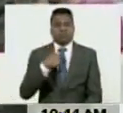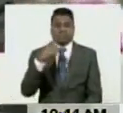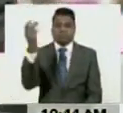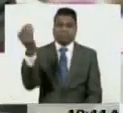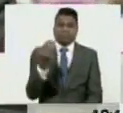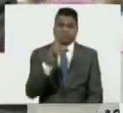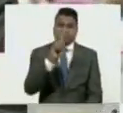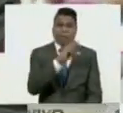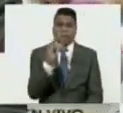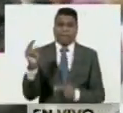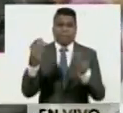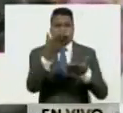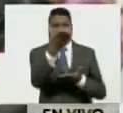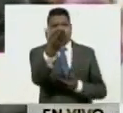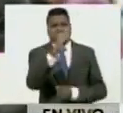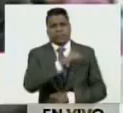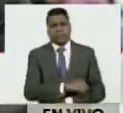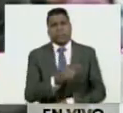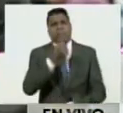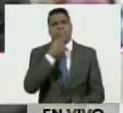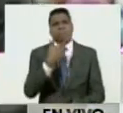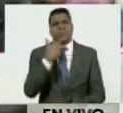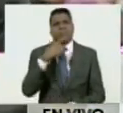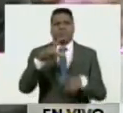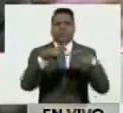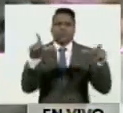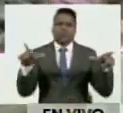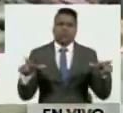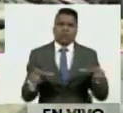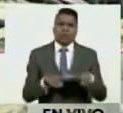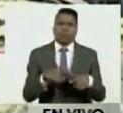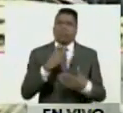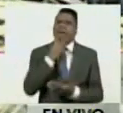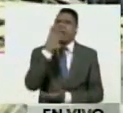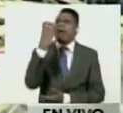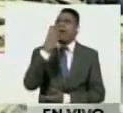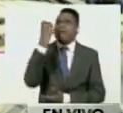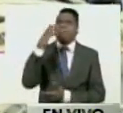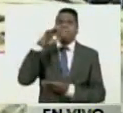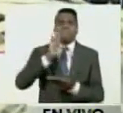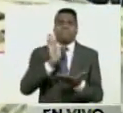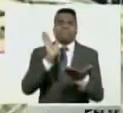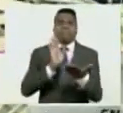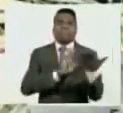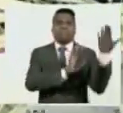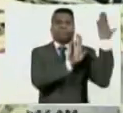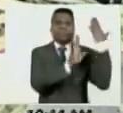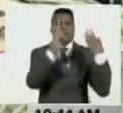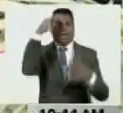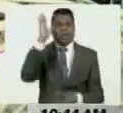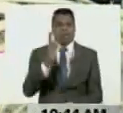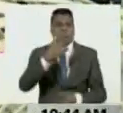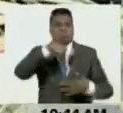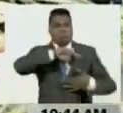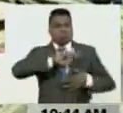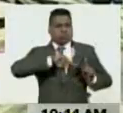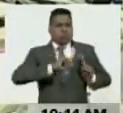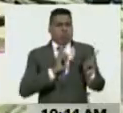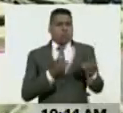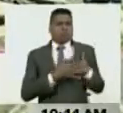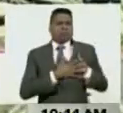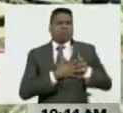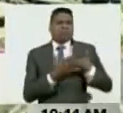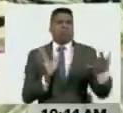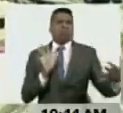Bracamonte, he venido a este hermoso lugar para invocar la presencia de Dios en nuestras vidas y nuestros corazones, por la unidad de